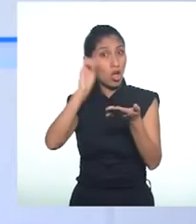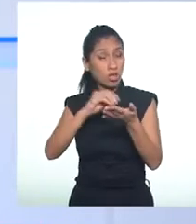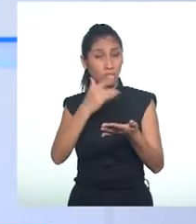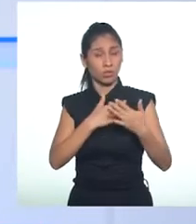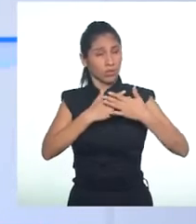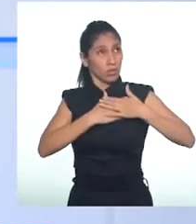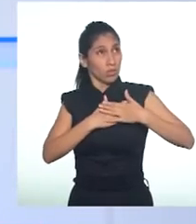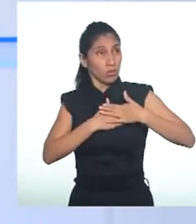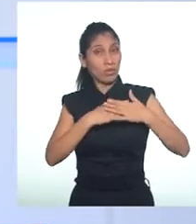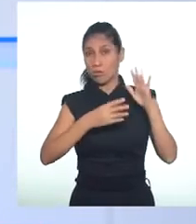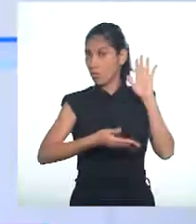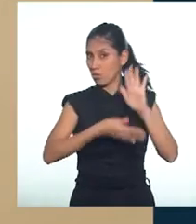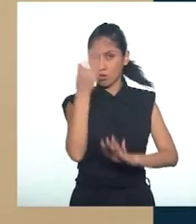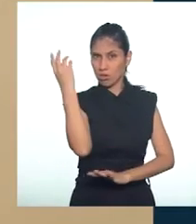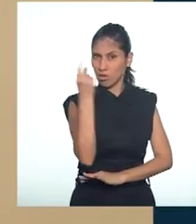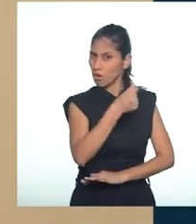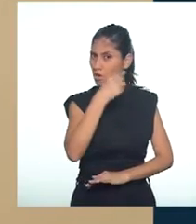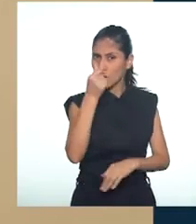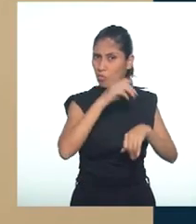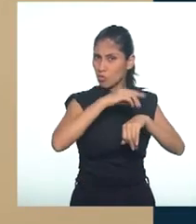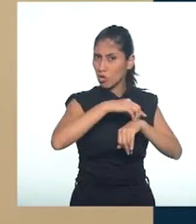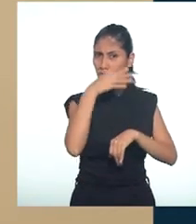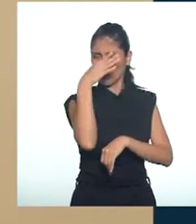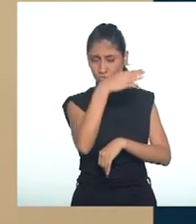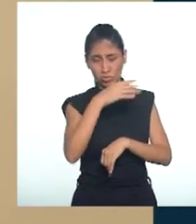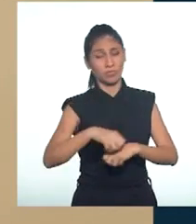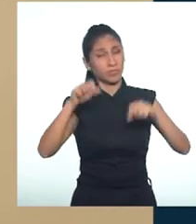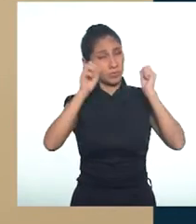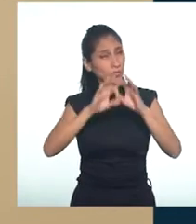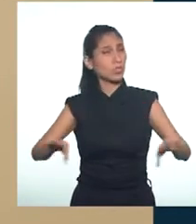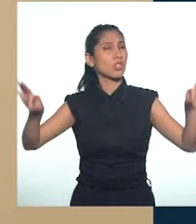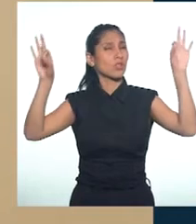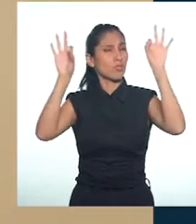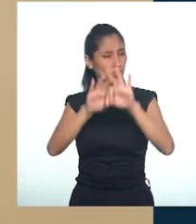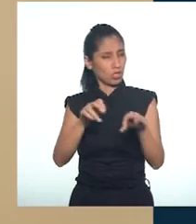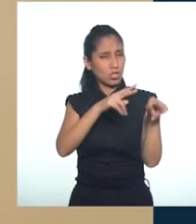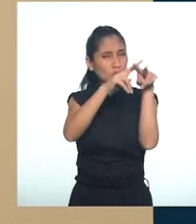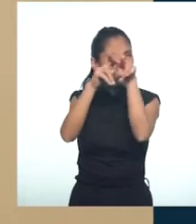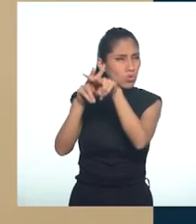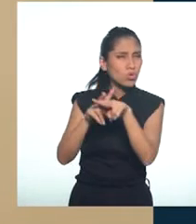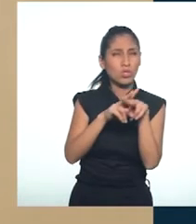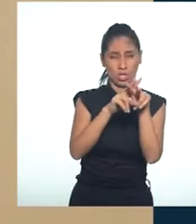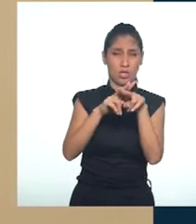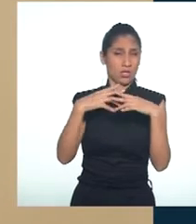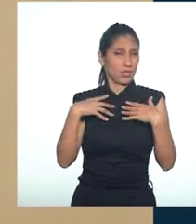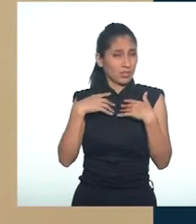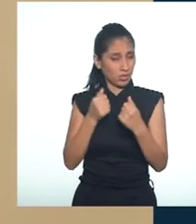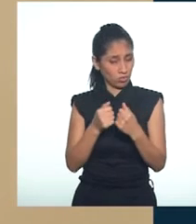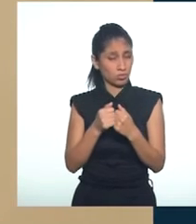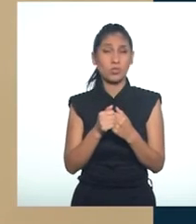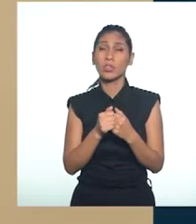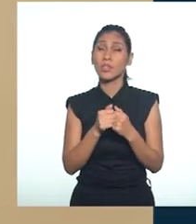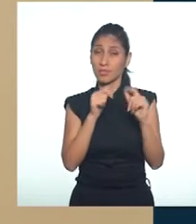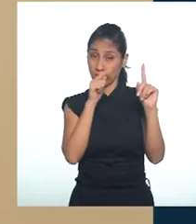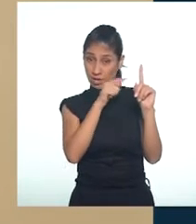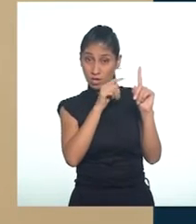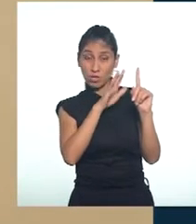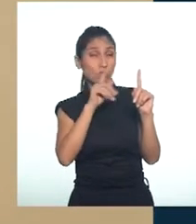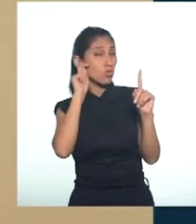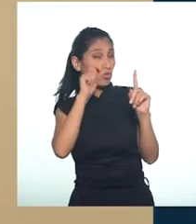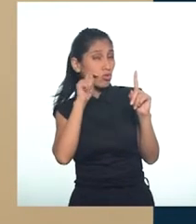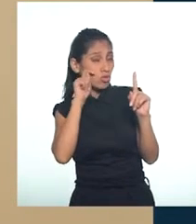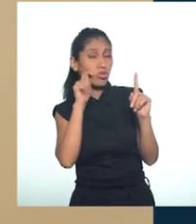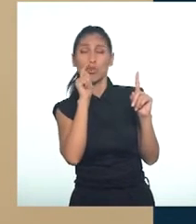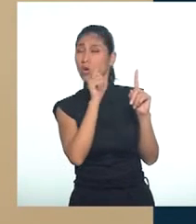al médico inmediatamente. Por eso es muy importante cuidarnos y prevenir. Como el tío Luigi,